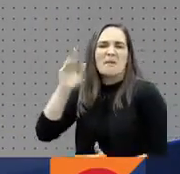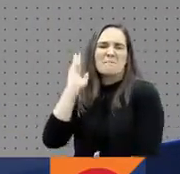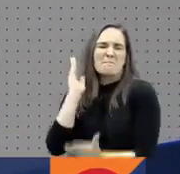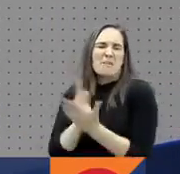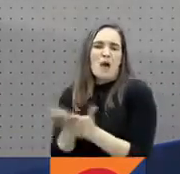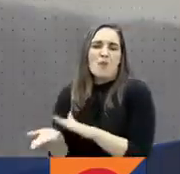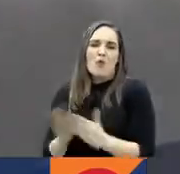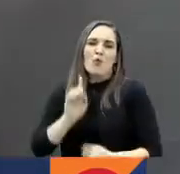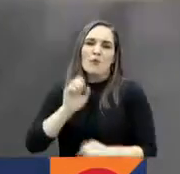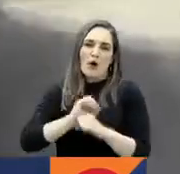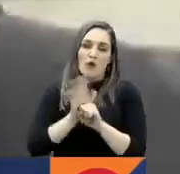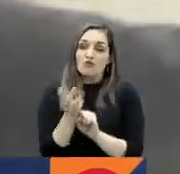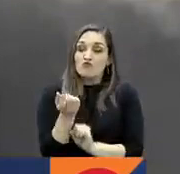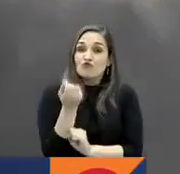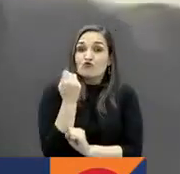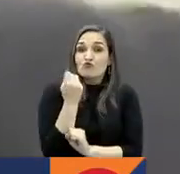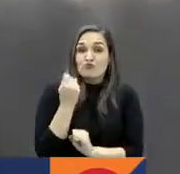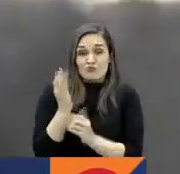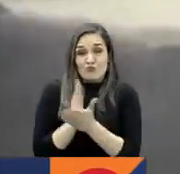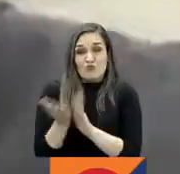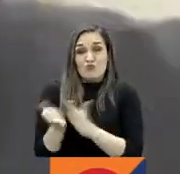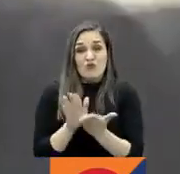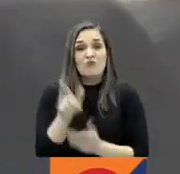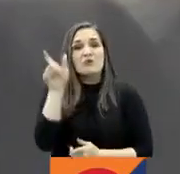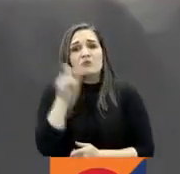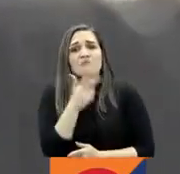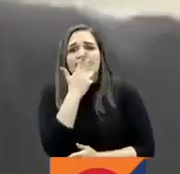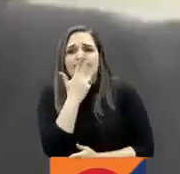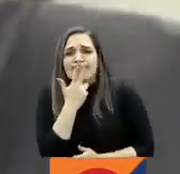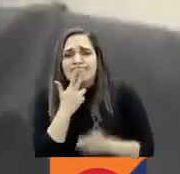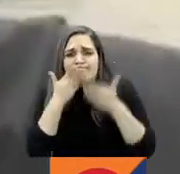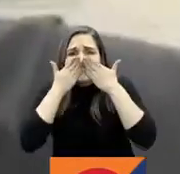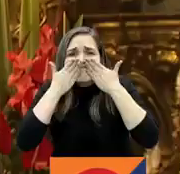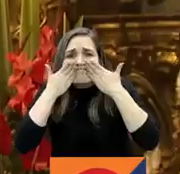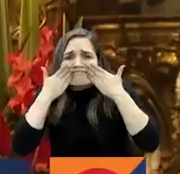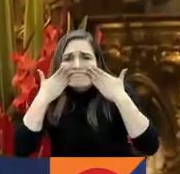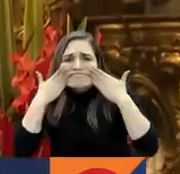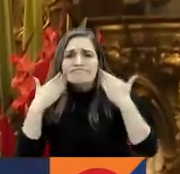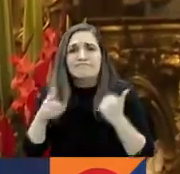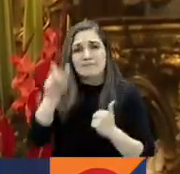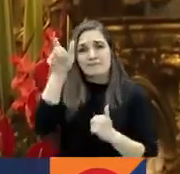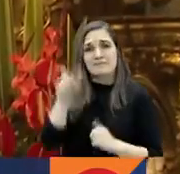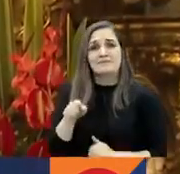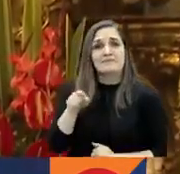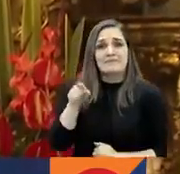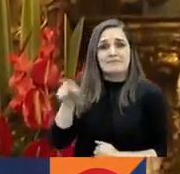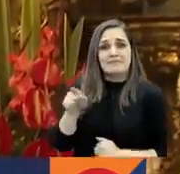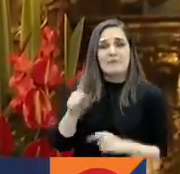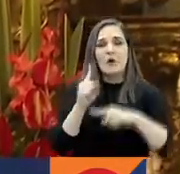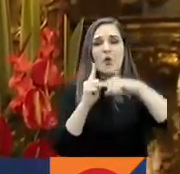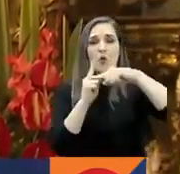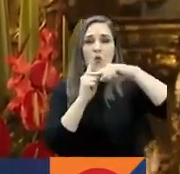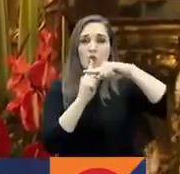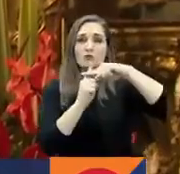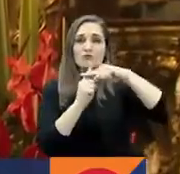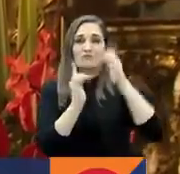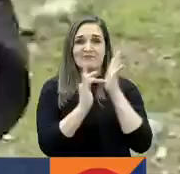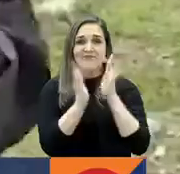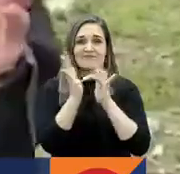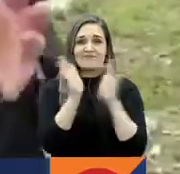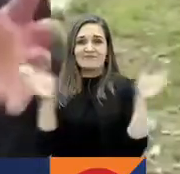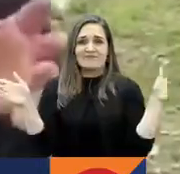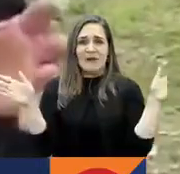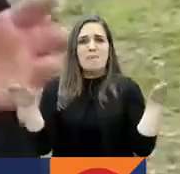por COVID-19. Tal vez su bondad hizo que partiera el mismo día que su Redentor, uno en la cruz hace más de 2000 años, y este